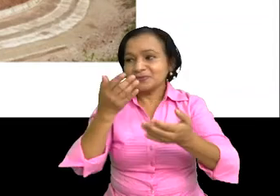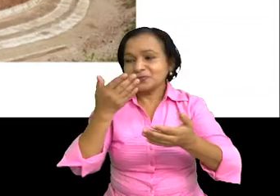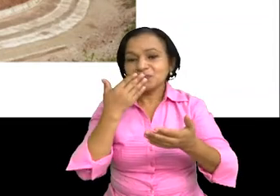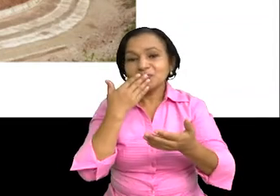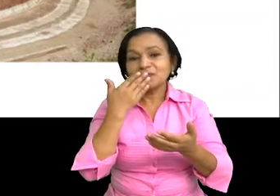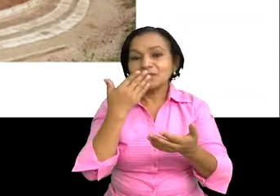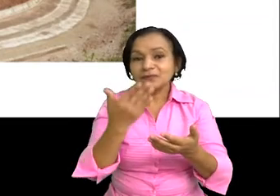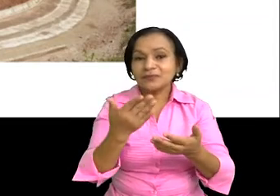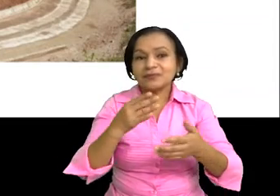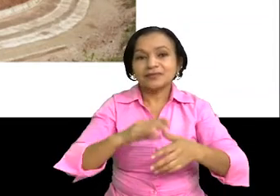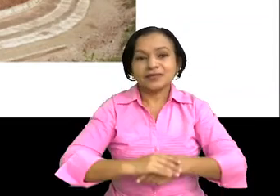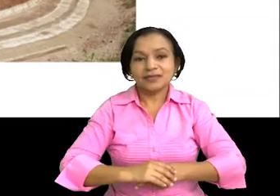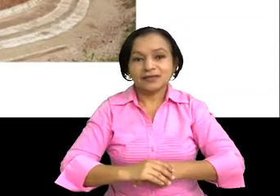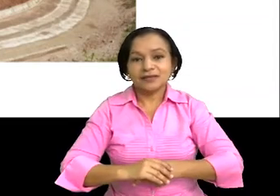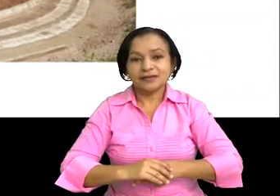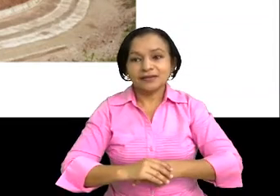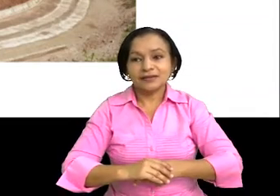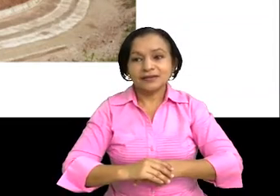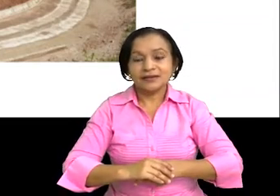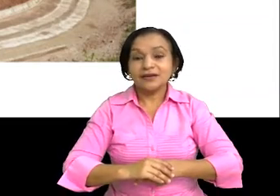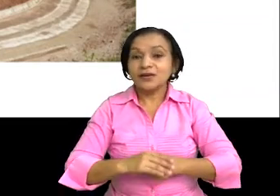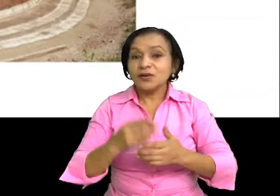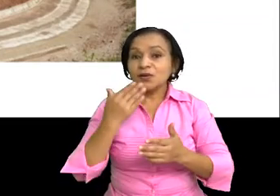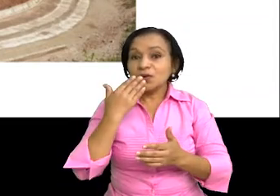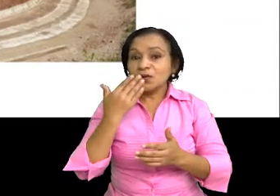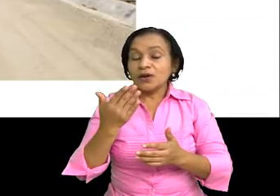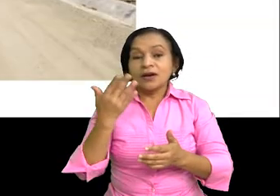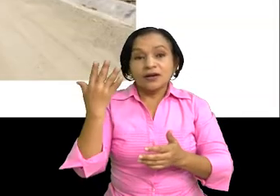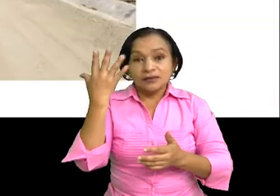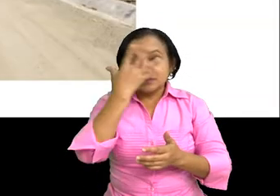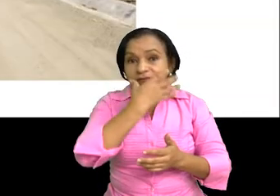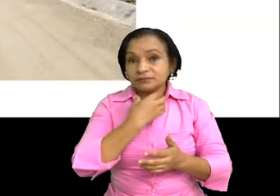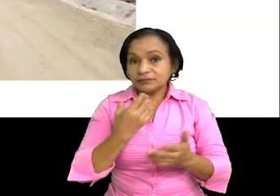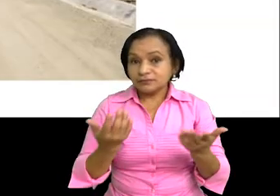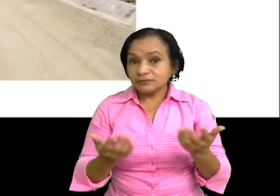buenísimas, una pluviosidad que es una maravilla.